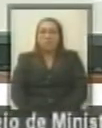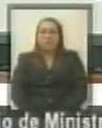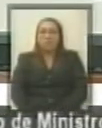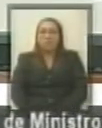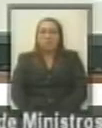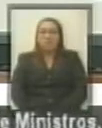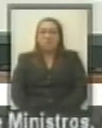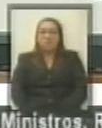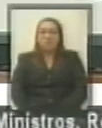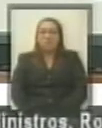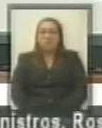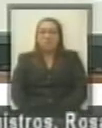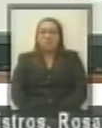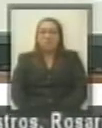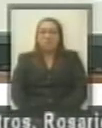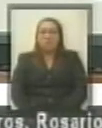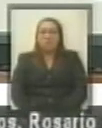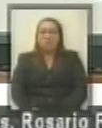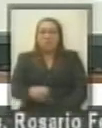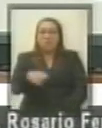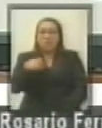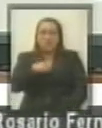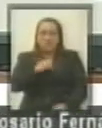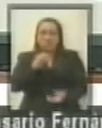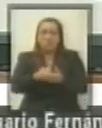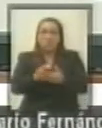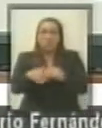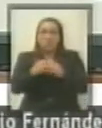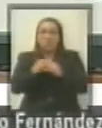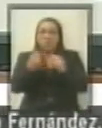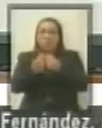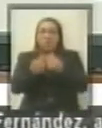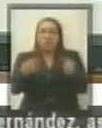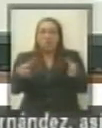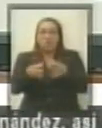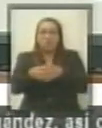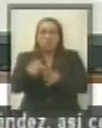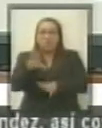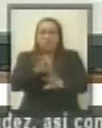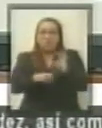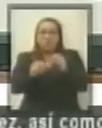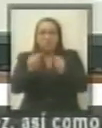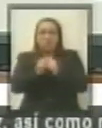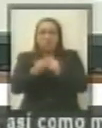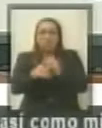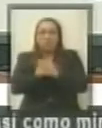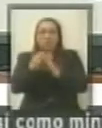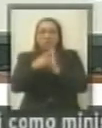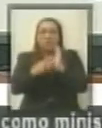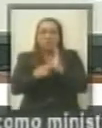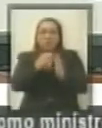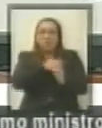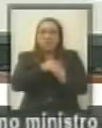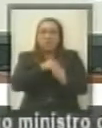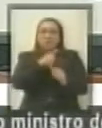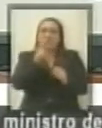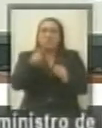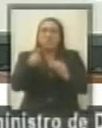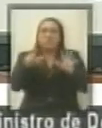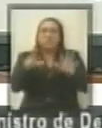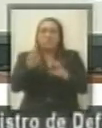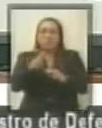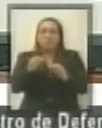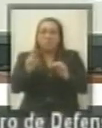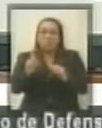OSIPTEL, se ha procedido o se procedió a la conformación de la comisión de selección mediante la resolución ministerial